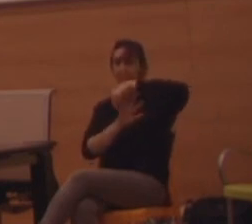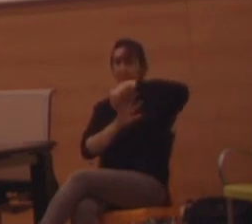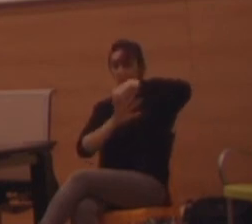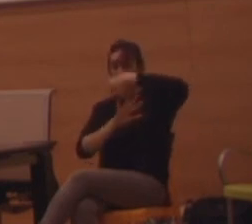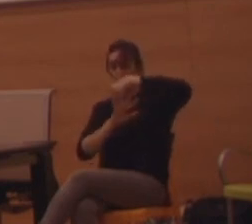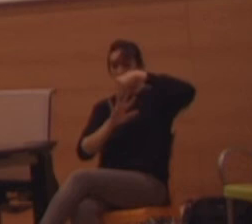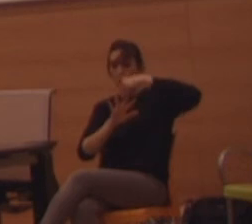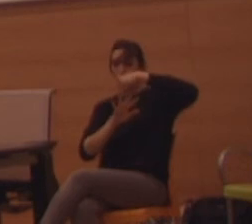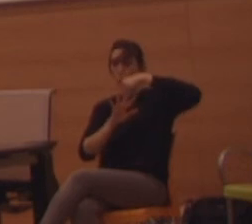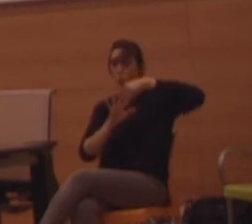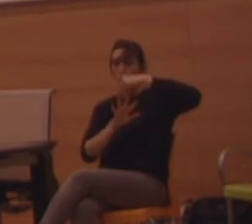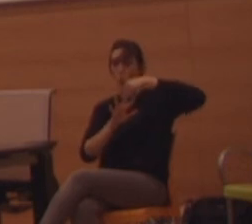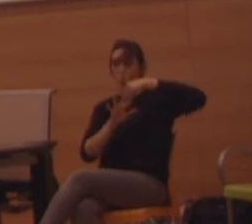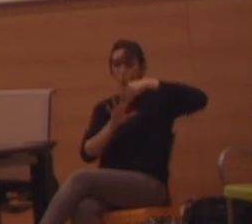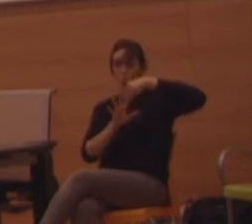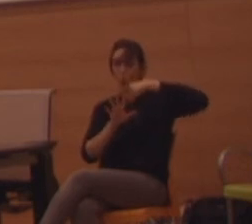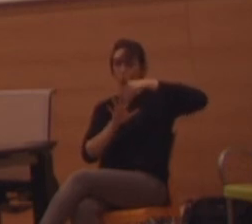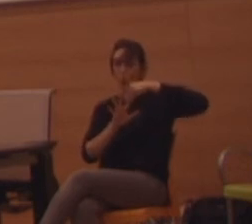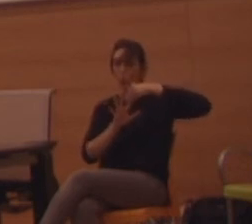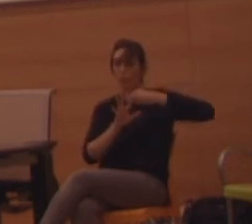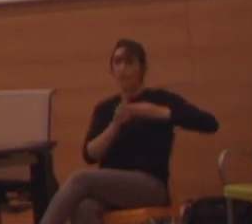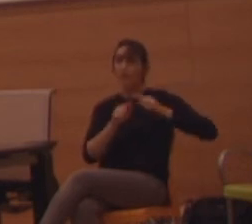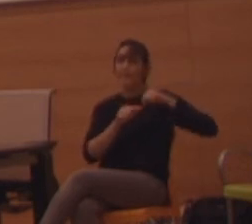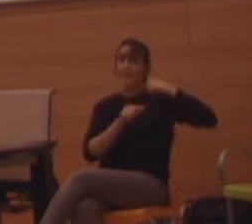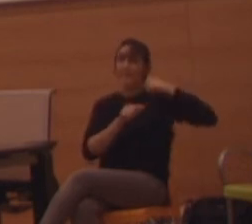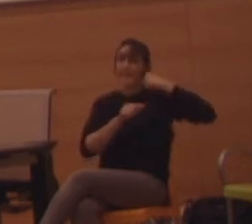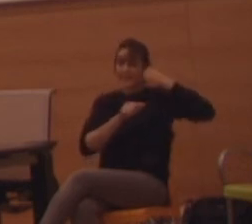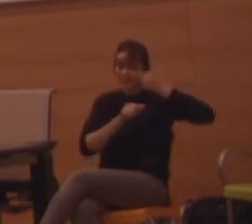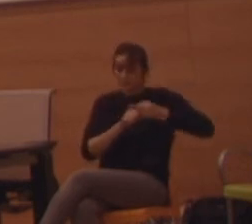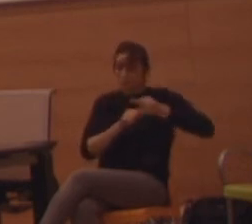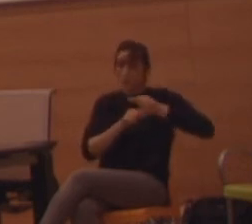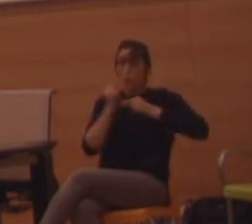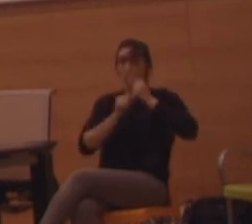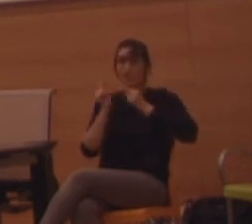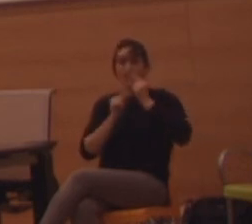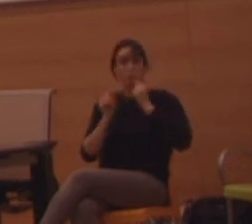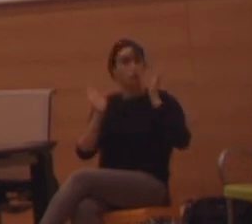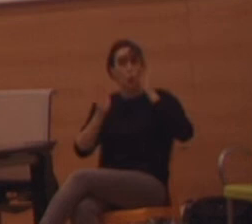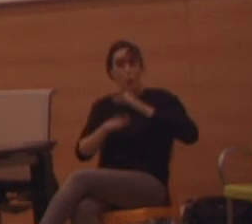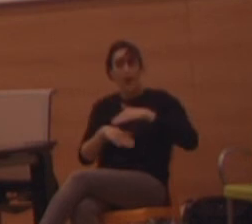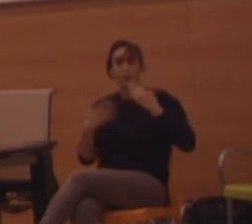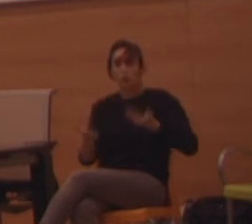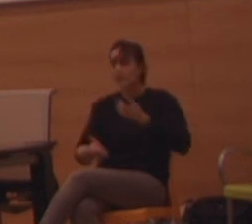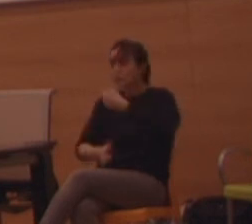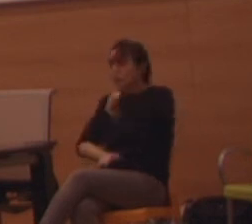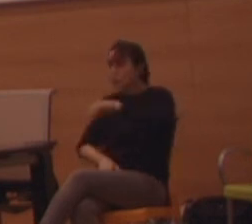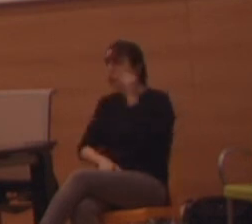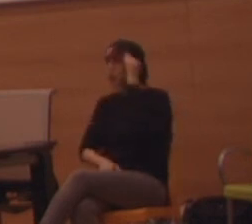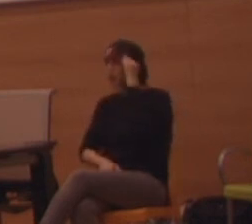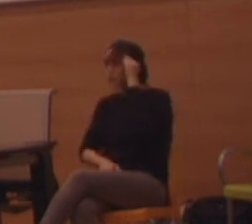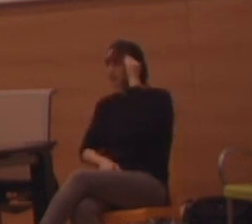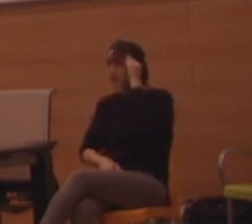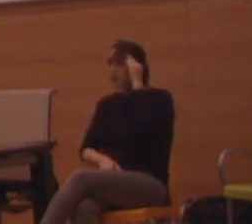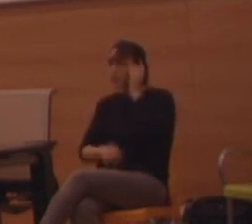dedos porque si no fugaba por la punta de los dedos. Aparte de esto, como no tenía infección, lo que le echamos también, le pusimos